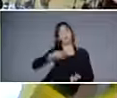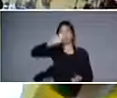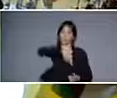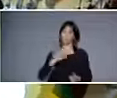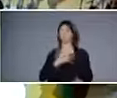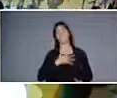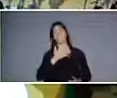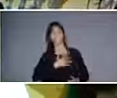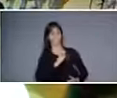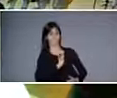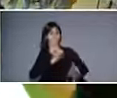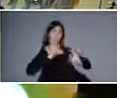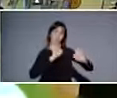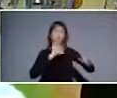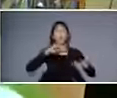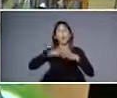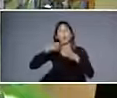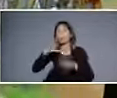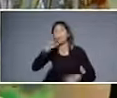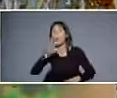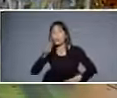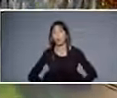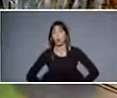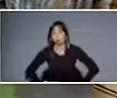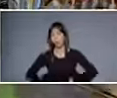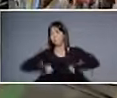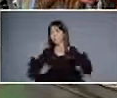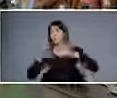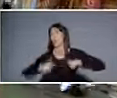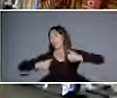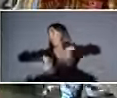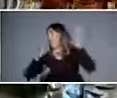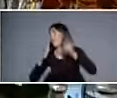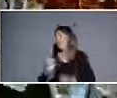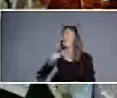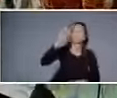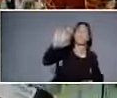muy patriotas, todos los lunes porque no sale de las pelotas.